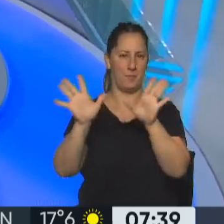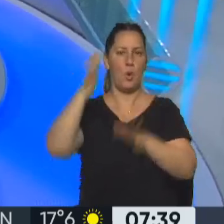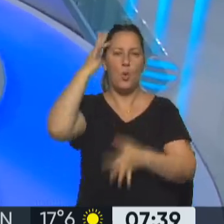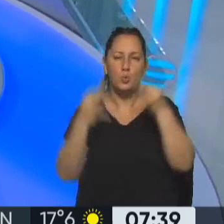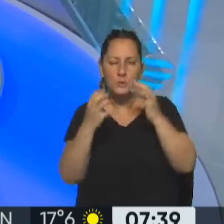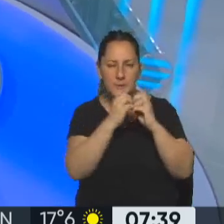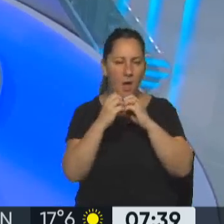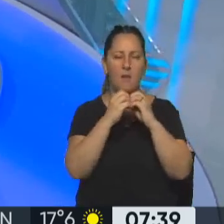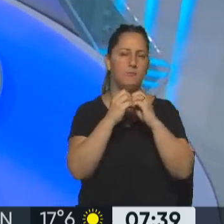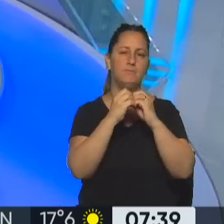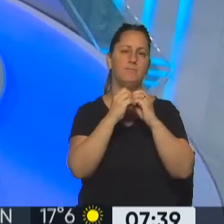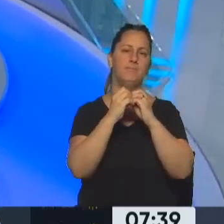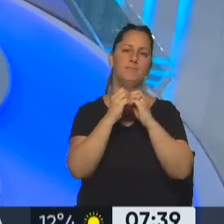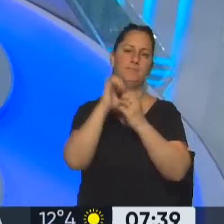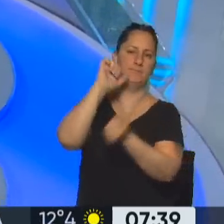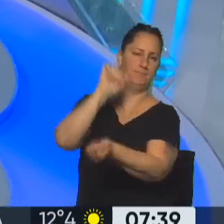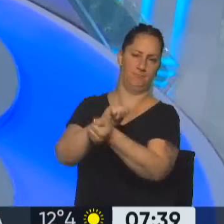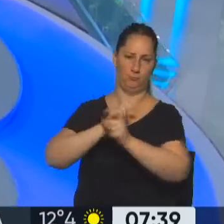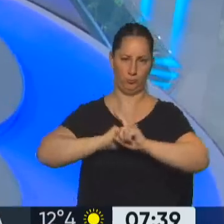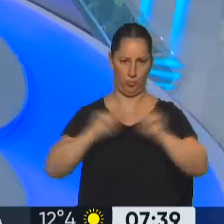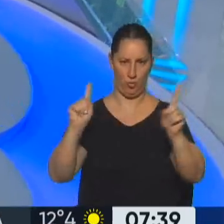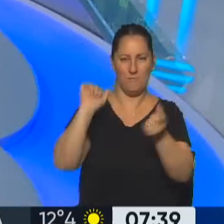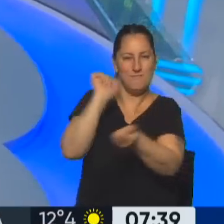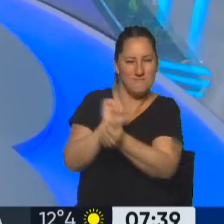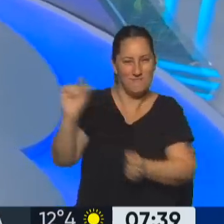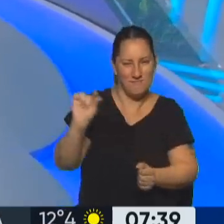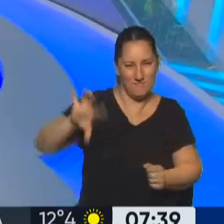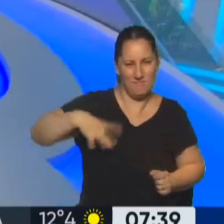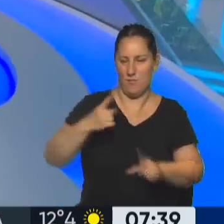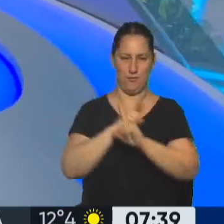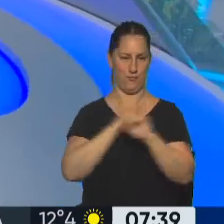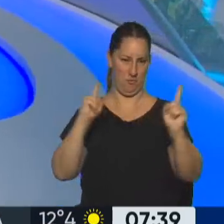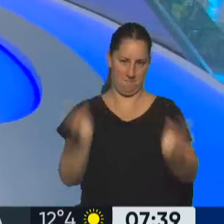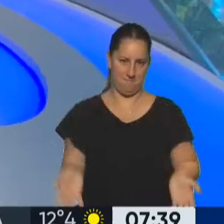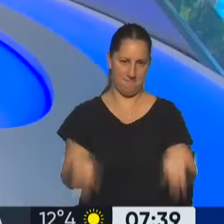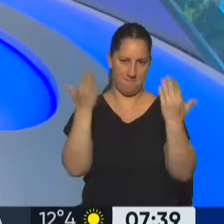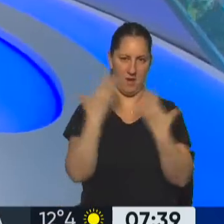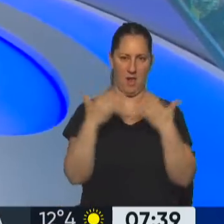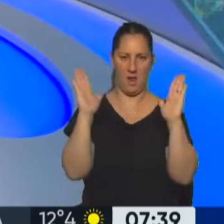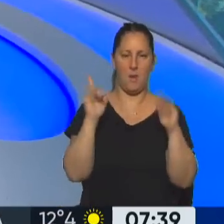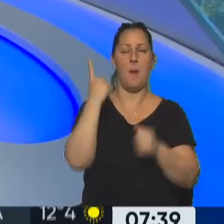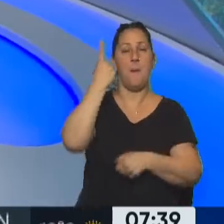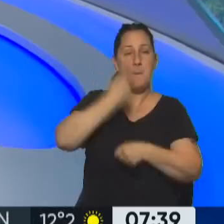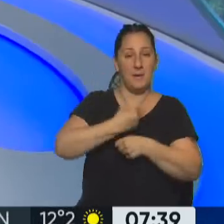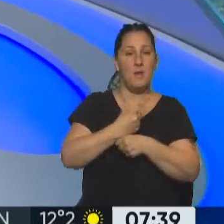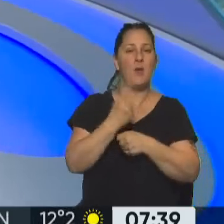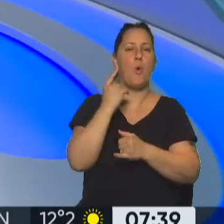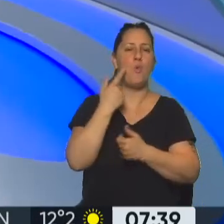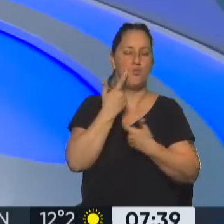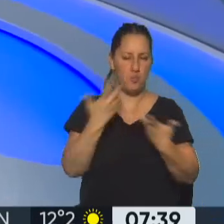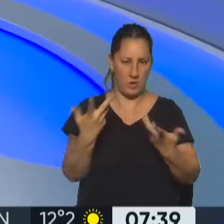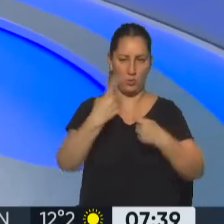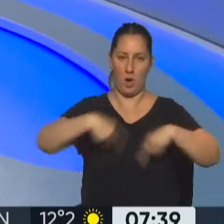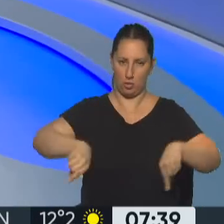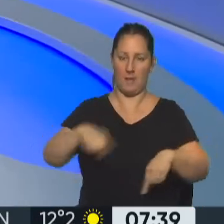justicia decidió no extender la prisión preventiva o no dictarle la prisión preventiva y pone de manifiesto, primero, un punto que